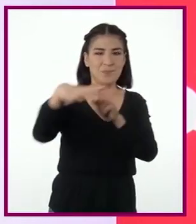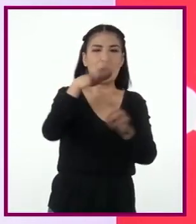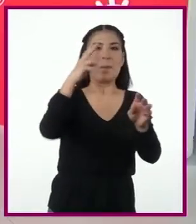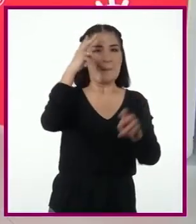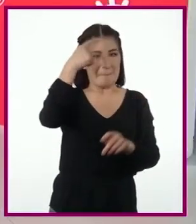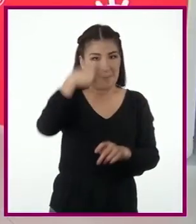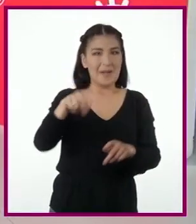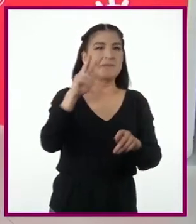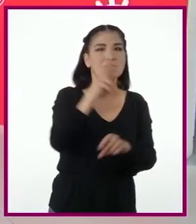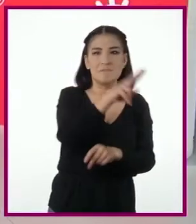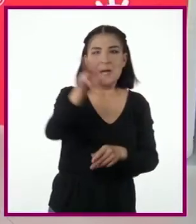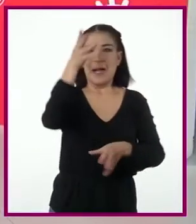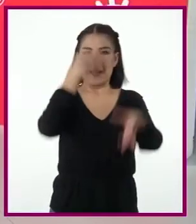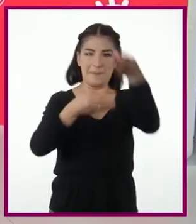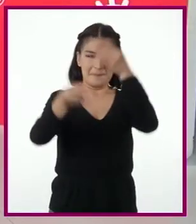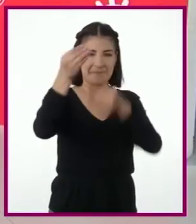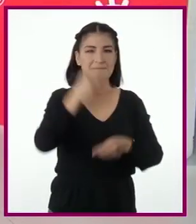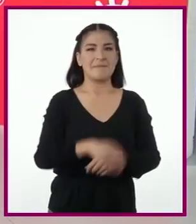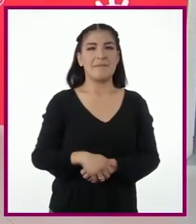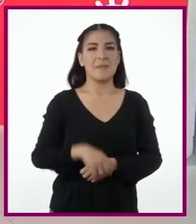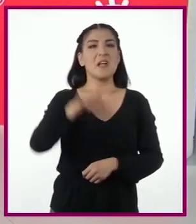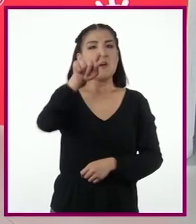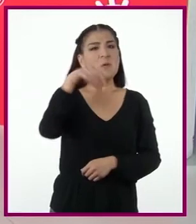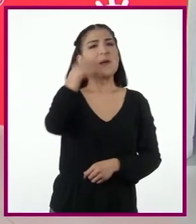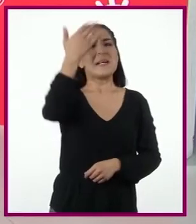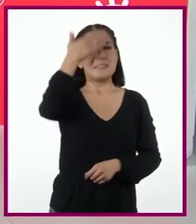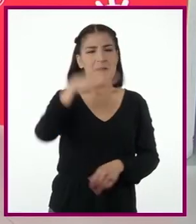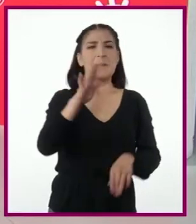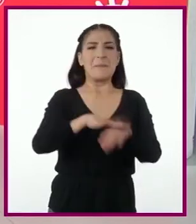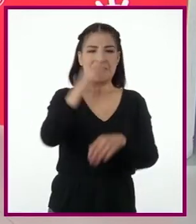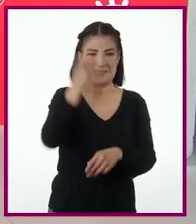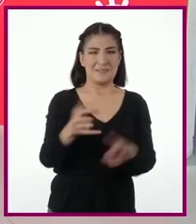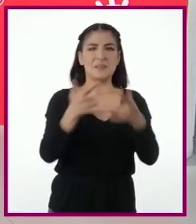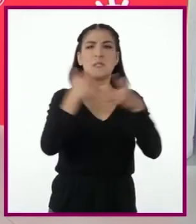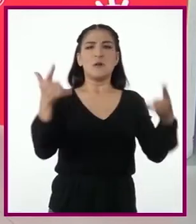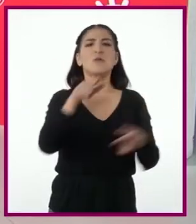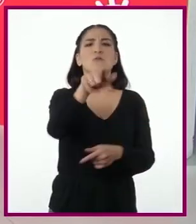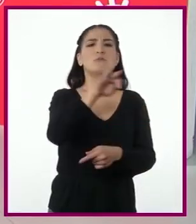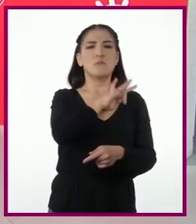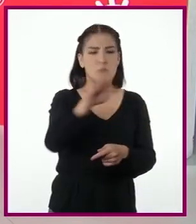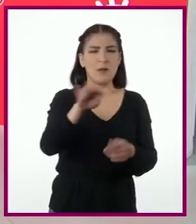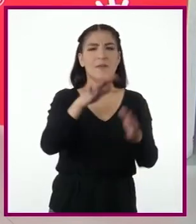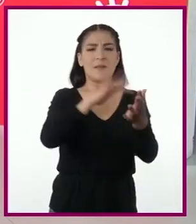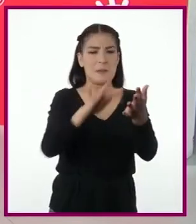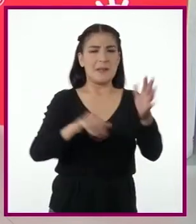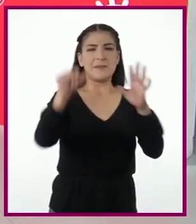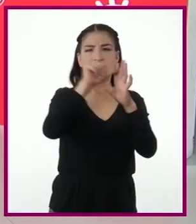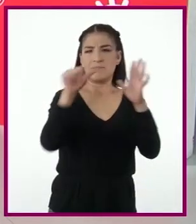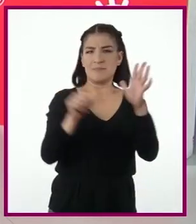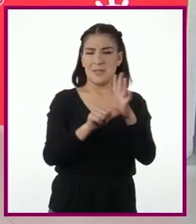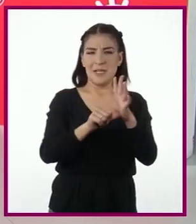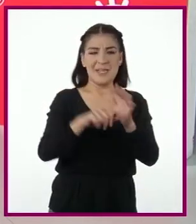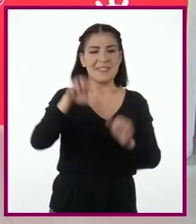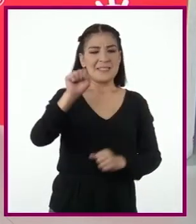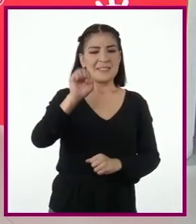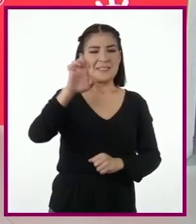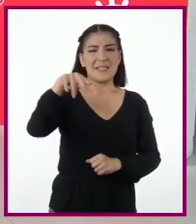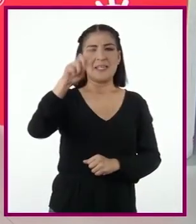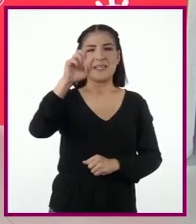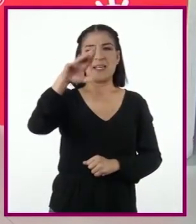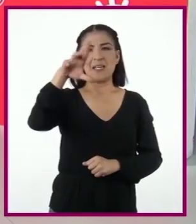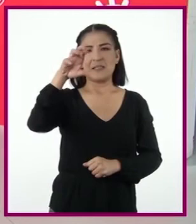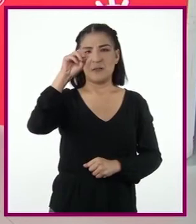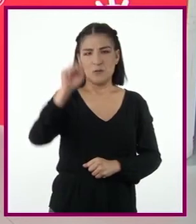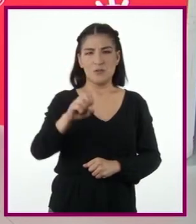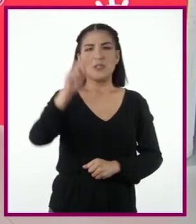aprender. Si quieres saber más sobre esta historia, puedes leer el artículo Los senderos de Darwin, de Marta Susana Esparza